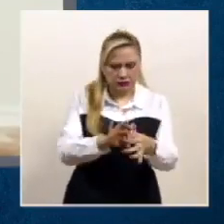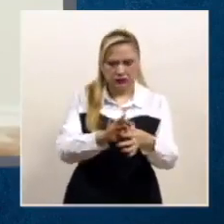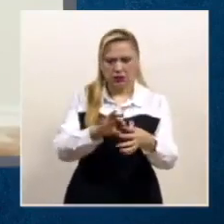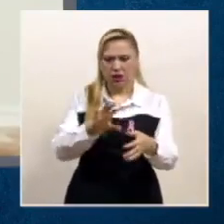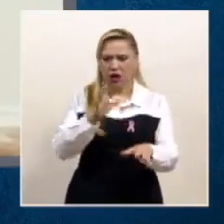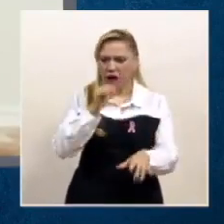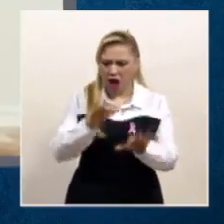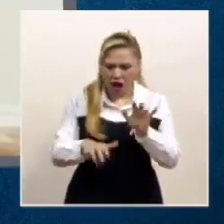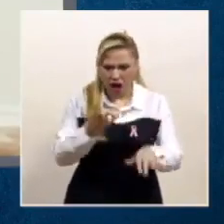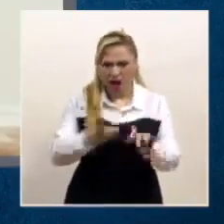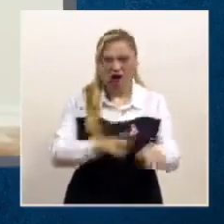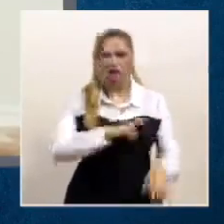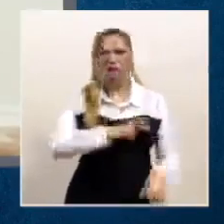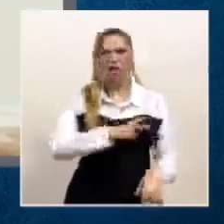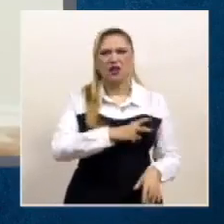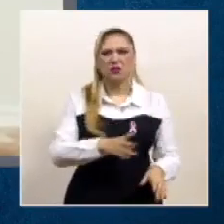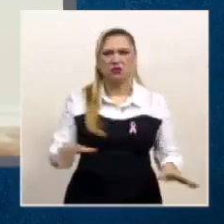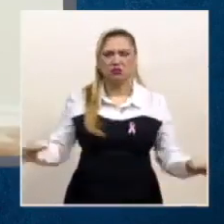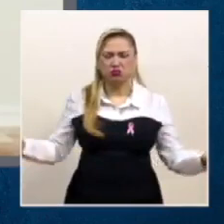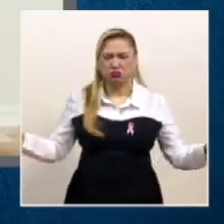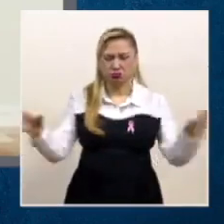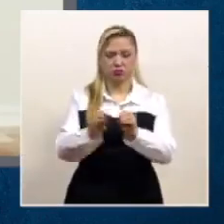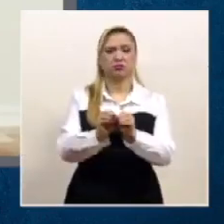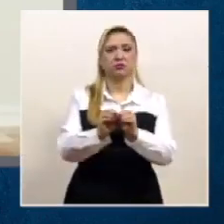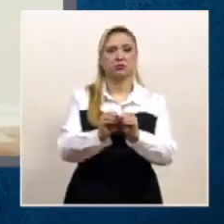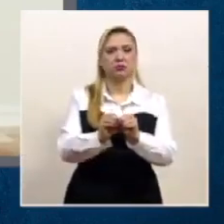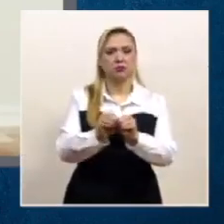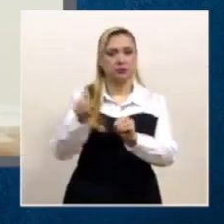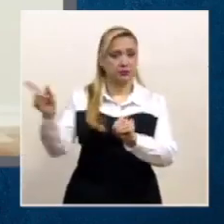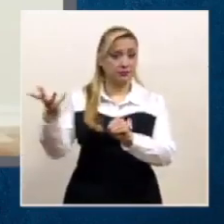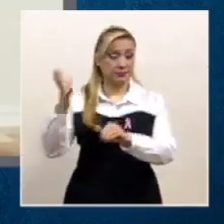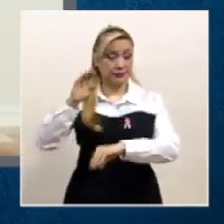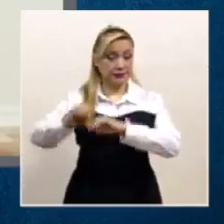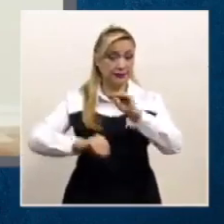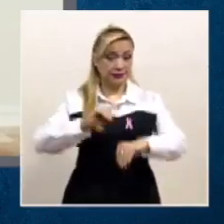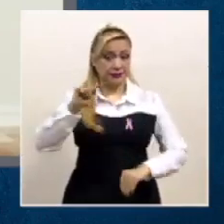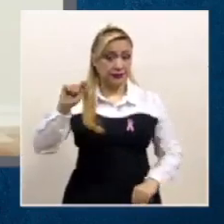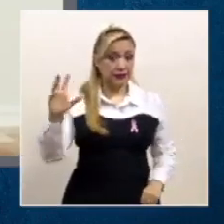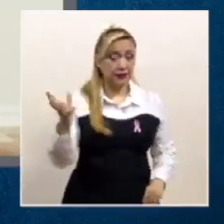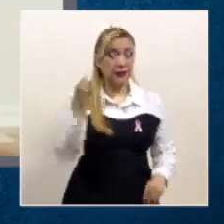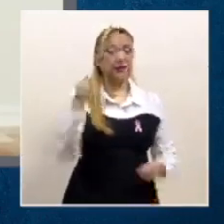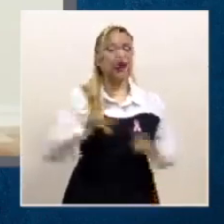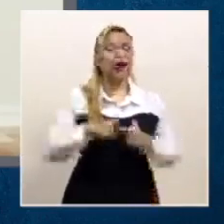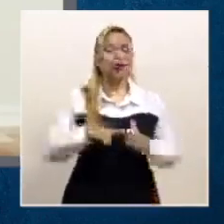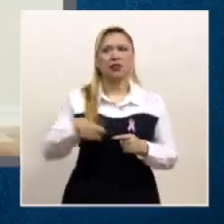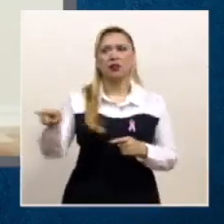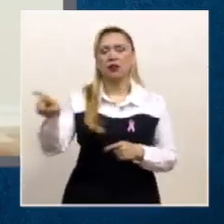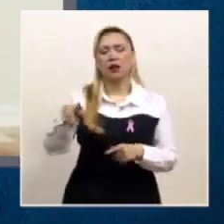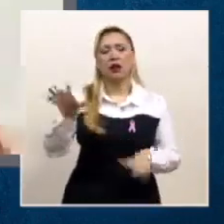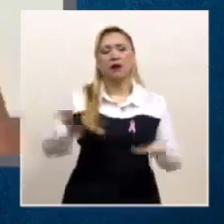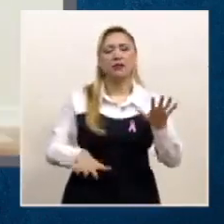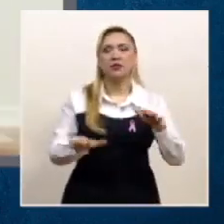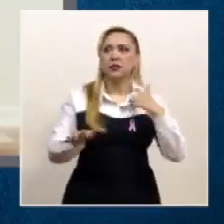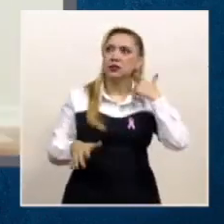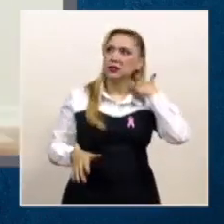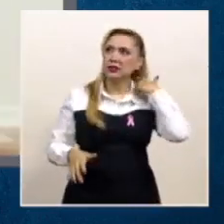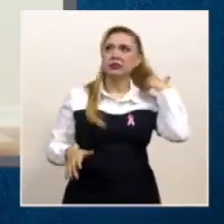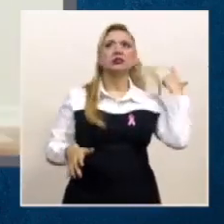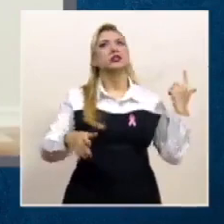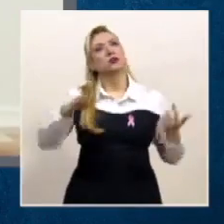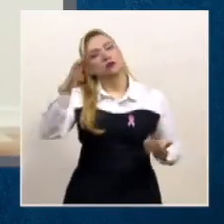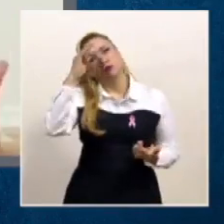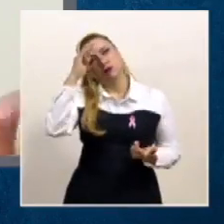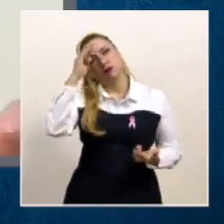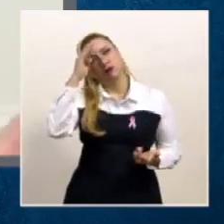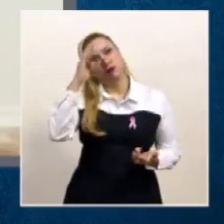acordarnos que quien programa estas tecnologías y quien diseña estas tecnologías muchas veces tiene en mente a un